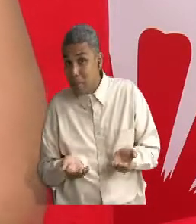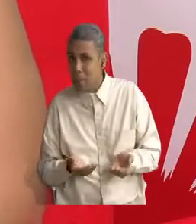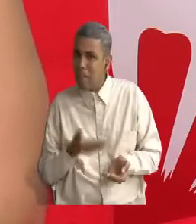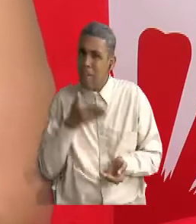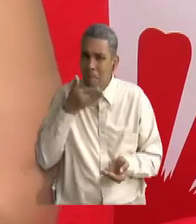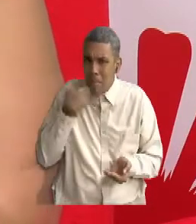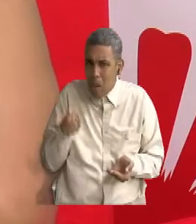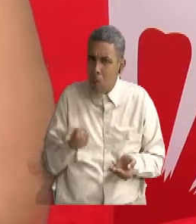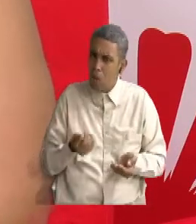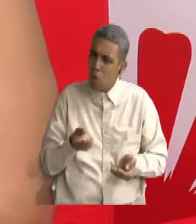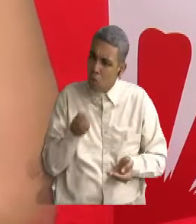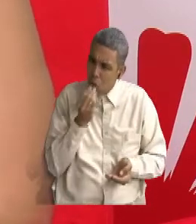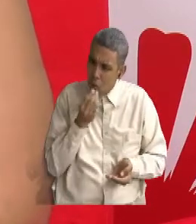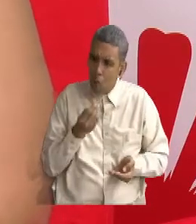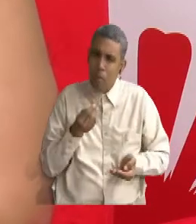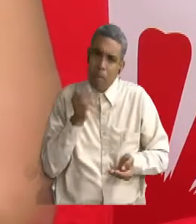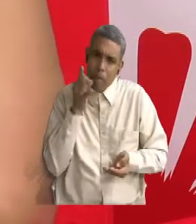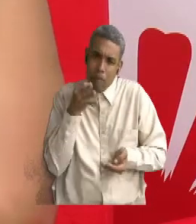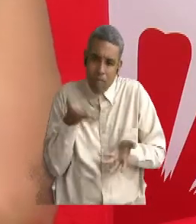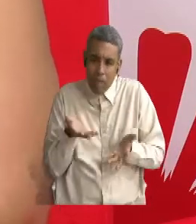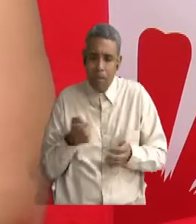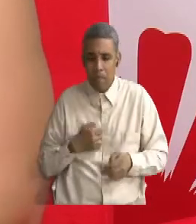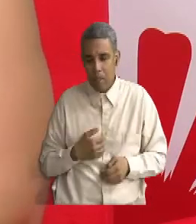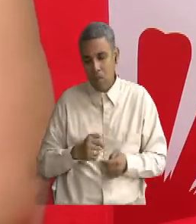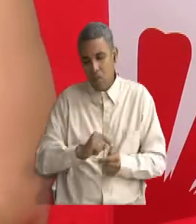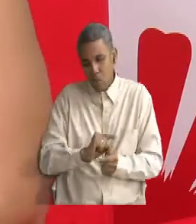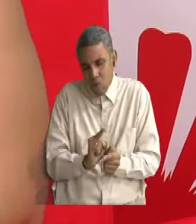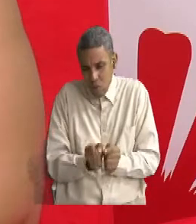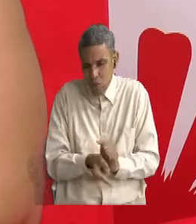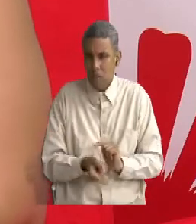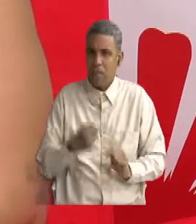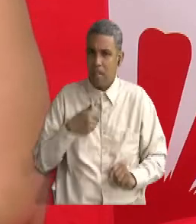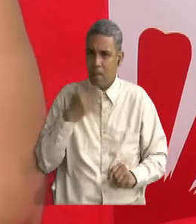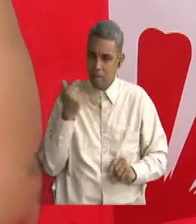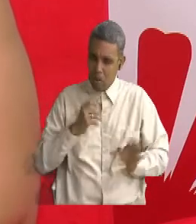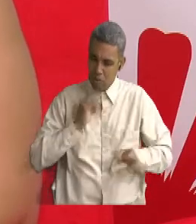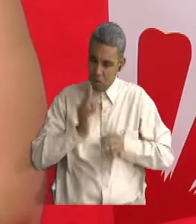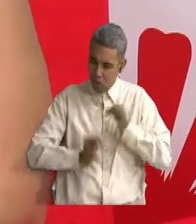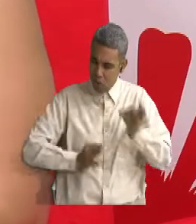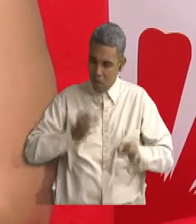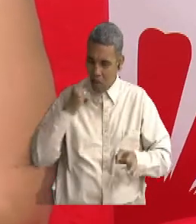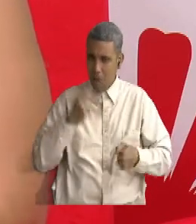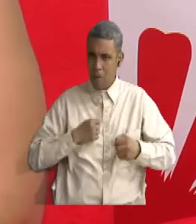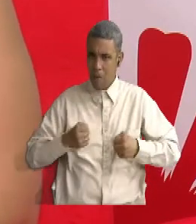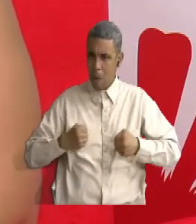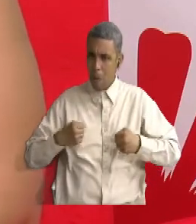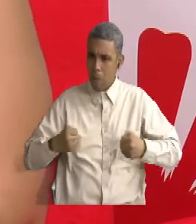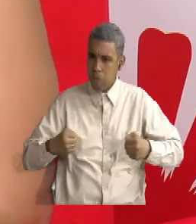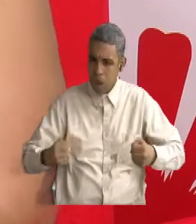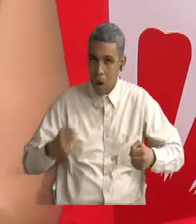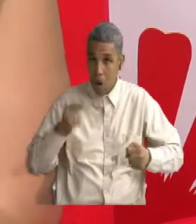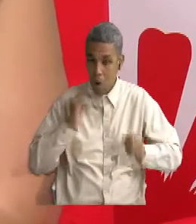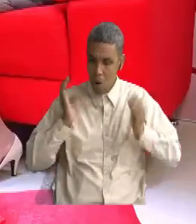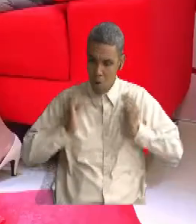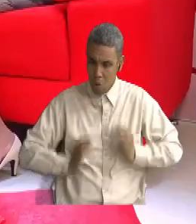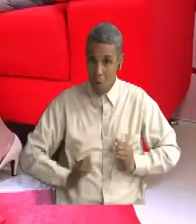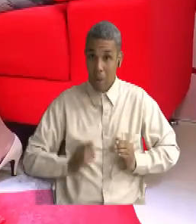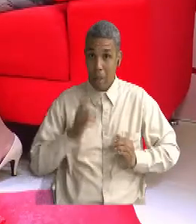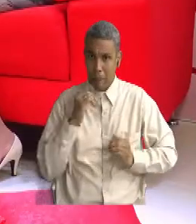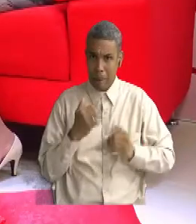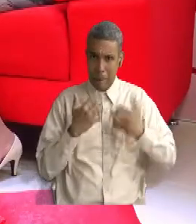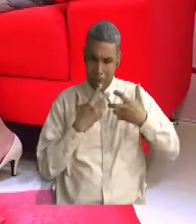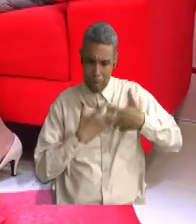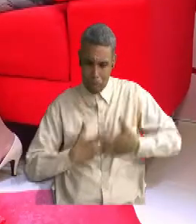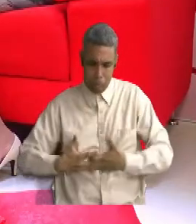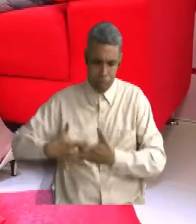come mejor, come rico, pero come mejor, te cuidas, no te engordas, le haces bien a tu organismo. Bueno,